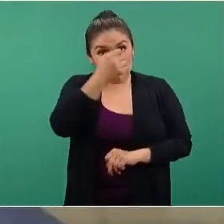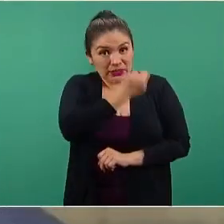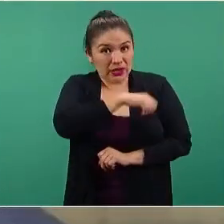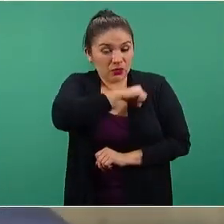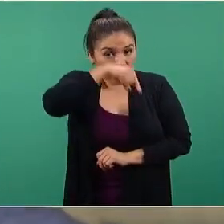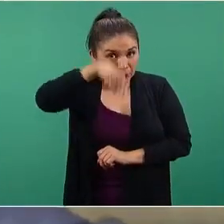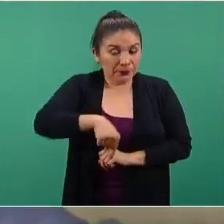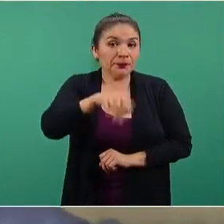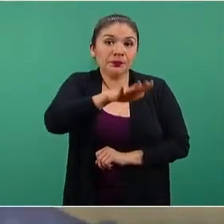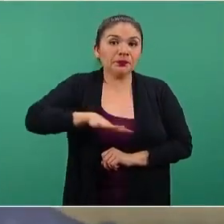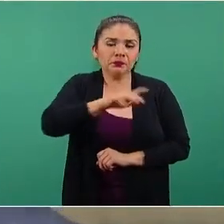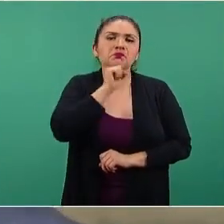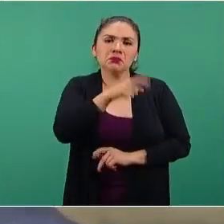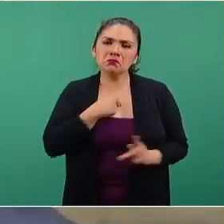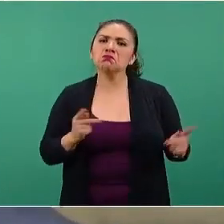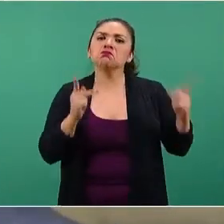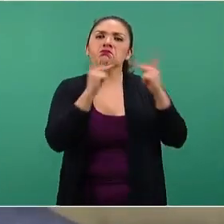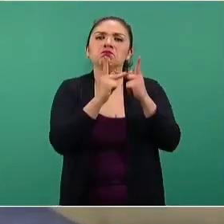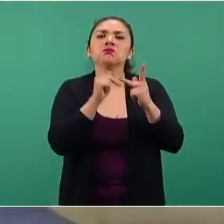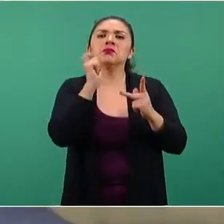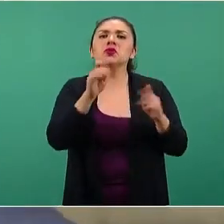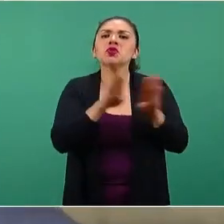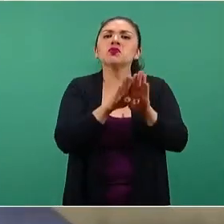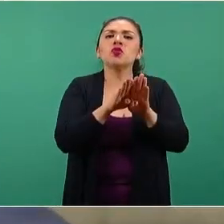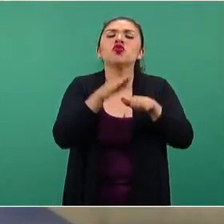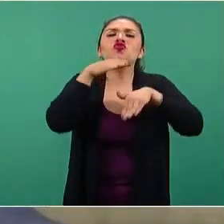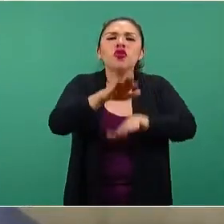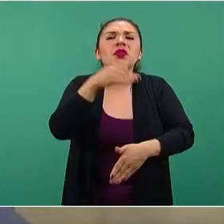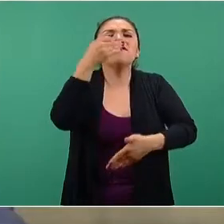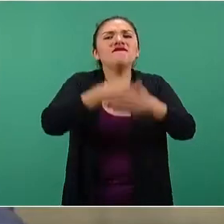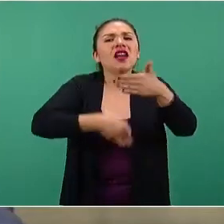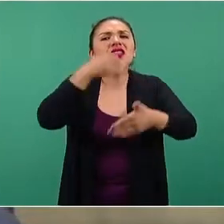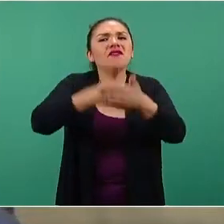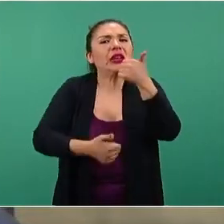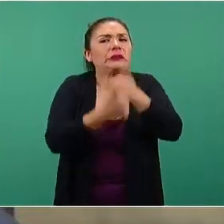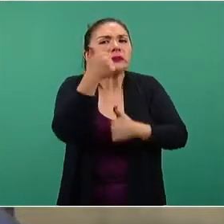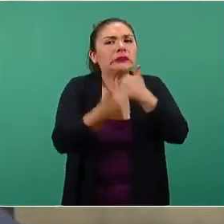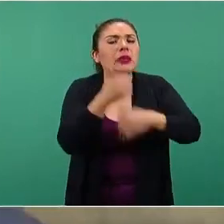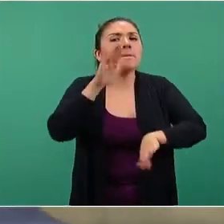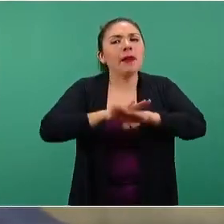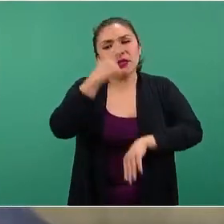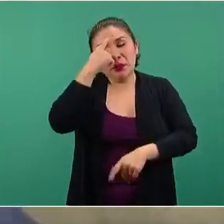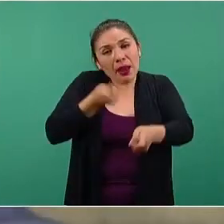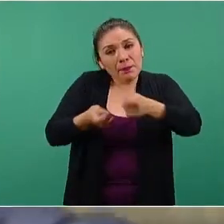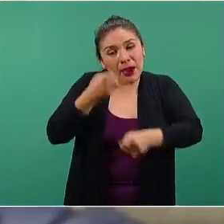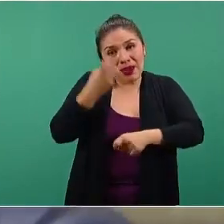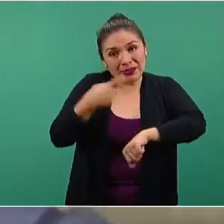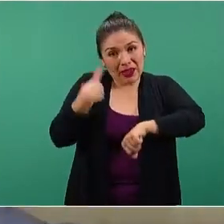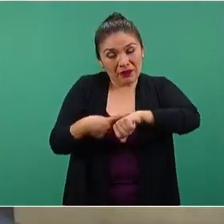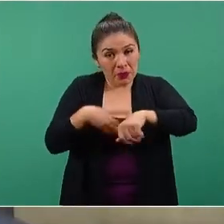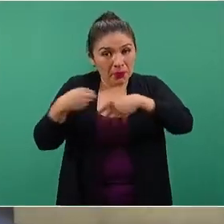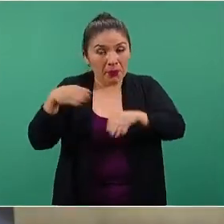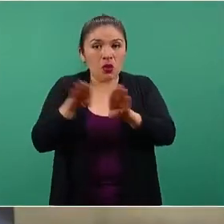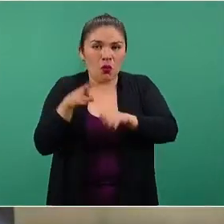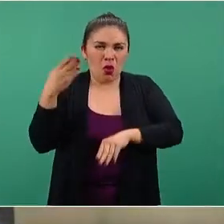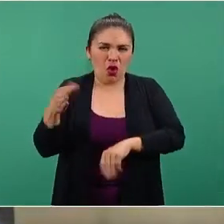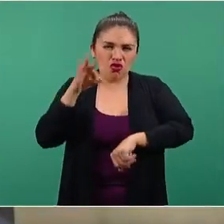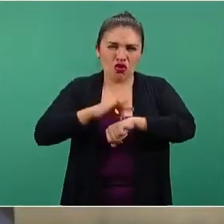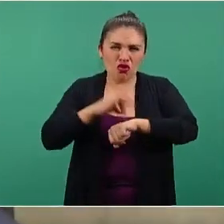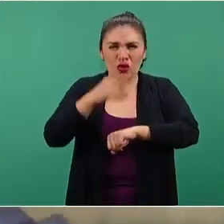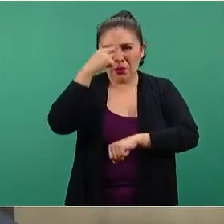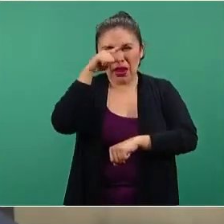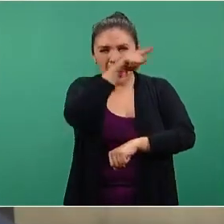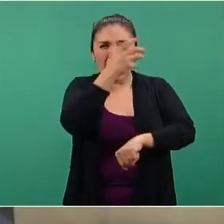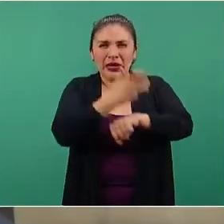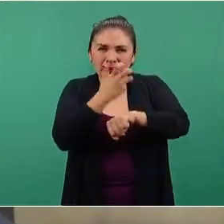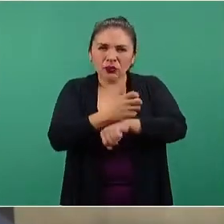global y coincidimos en la visión sobre cuáles son los retos, cuáles han sido los retos de manejo de esta epidemia, en el caso del doctor Fauci respecto a